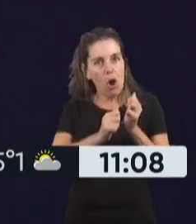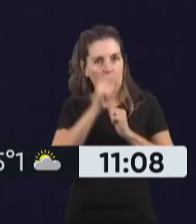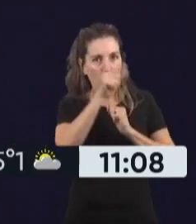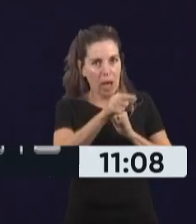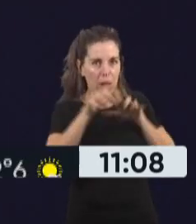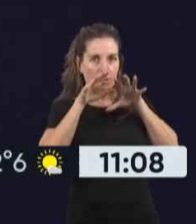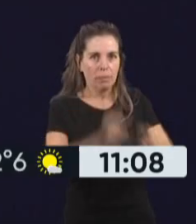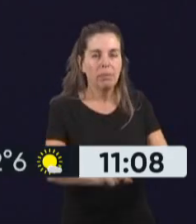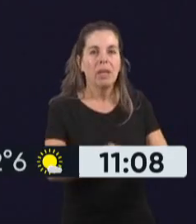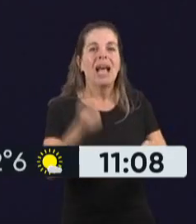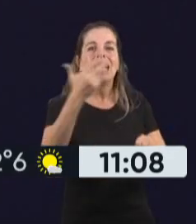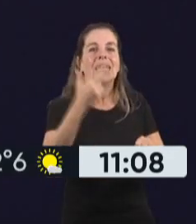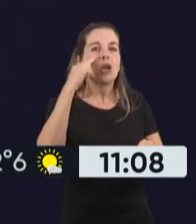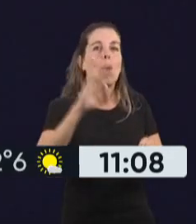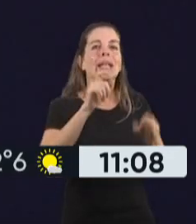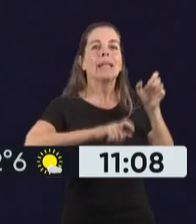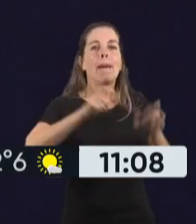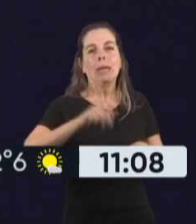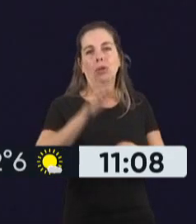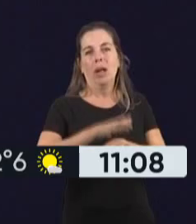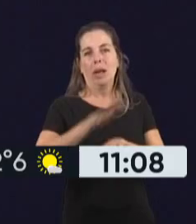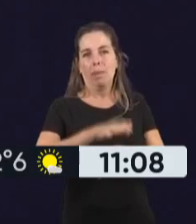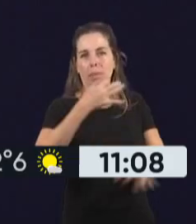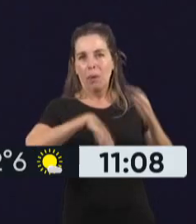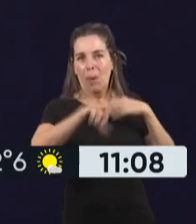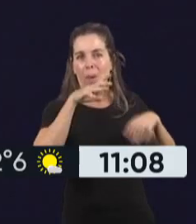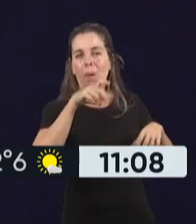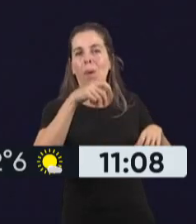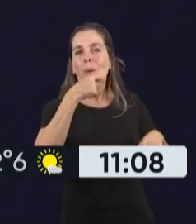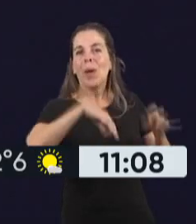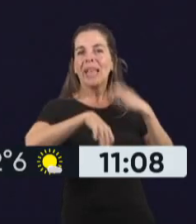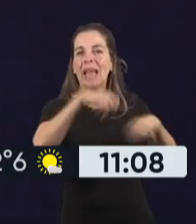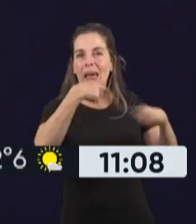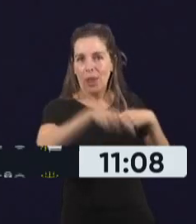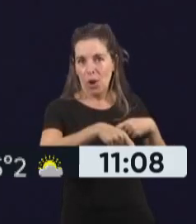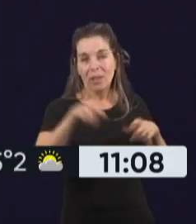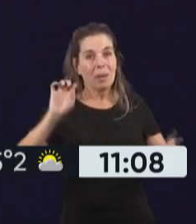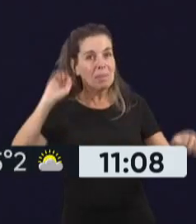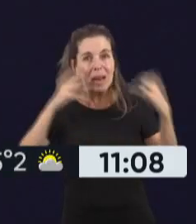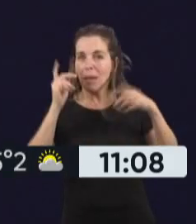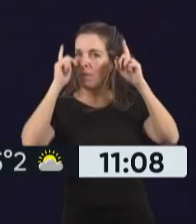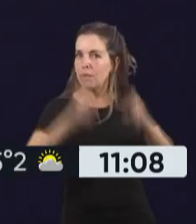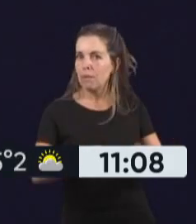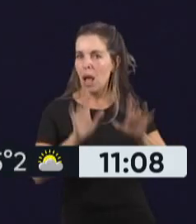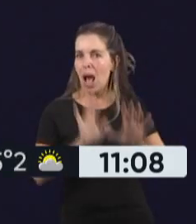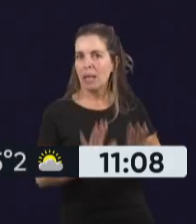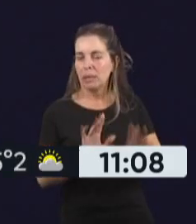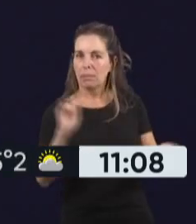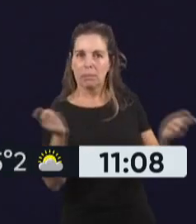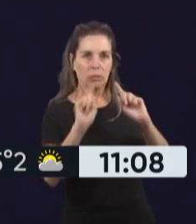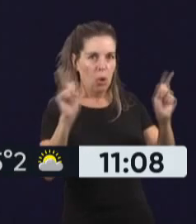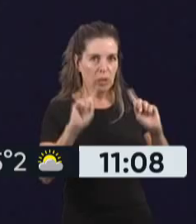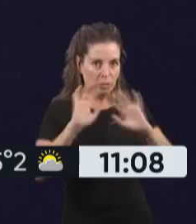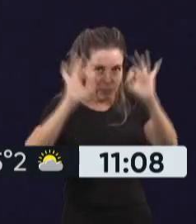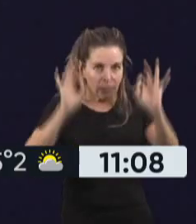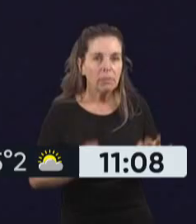390 personas. La administración del presidente Milei no va a ceder frente a la violencia de narcoterroristas. El crimen